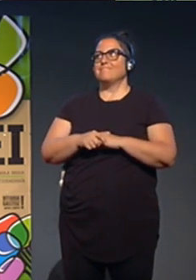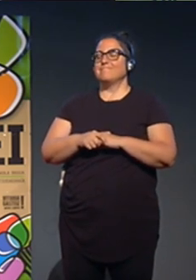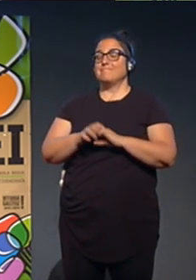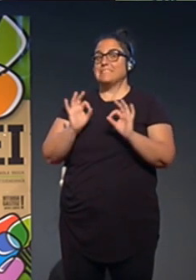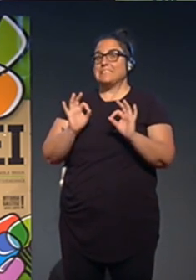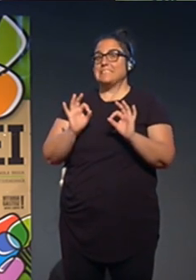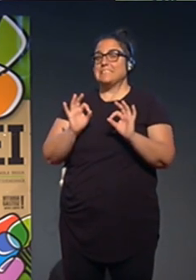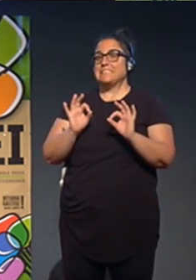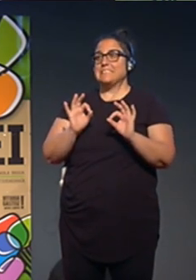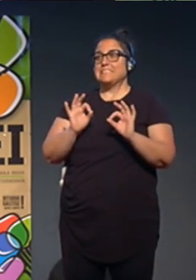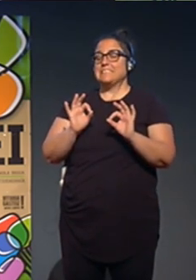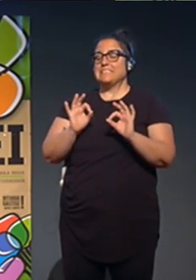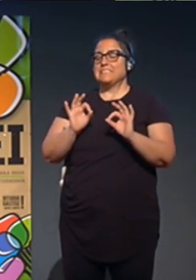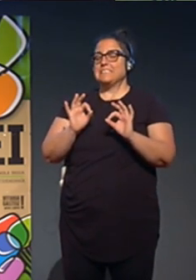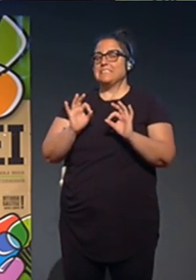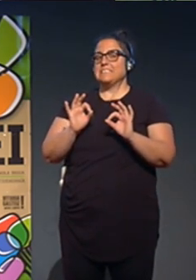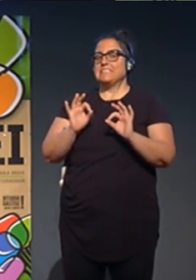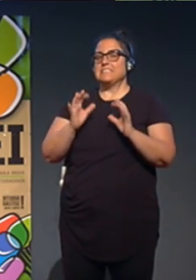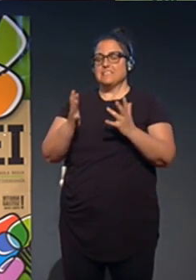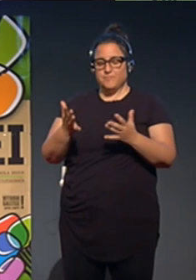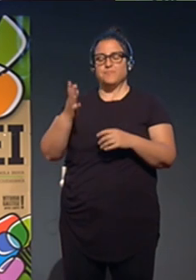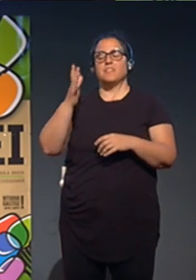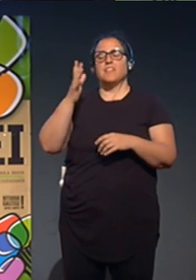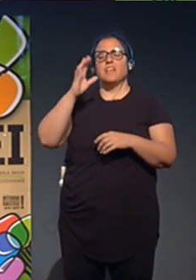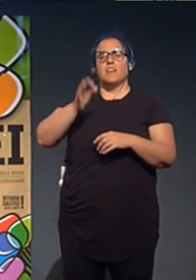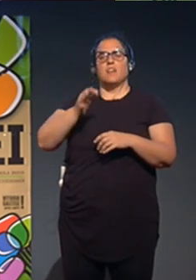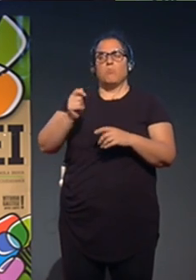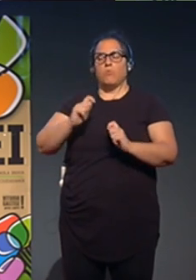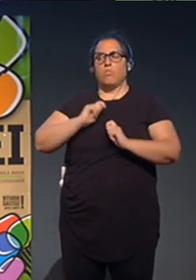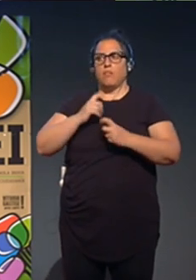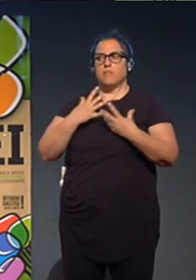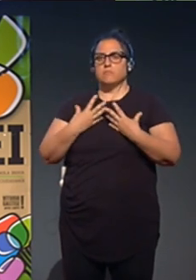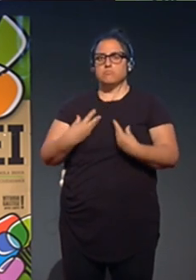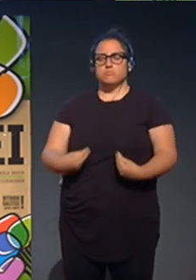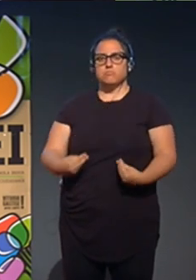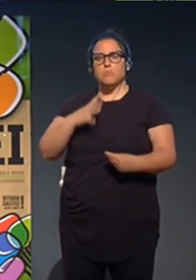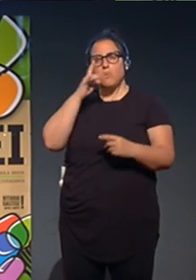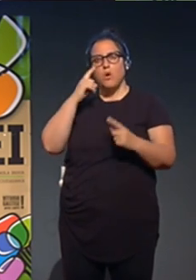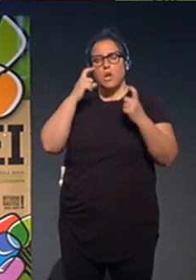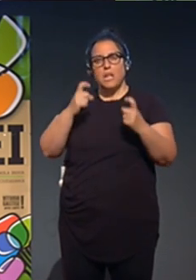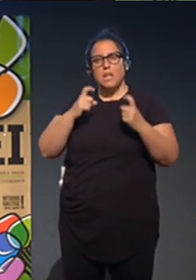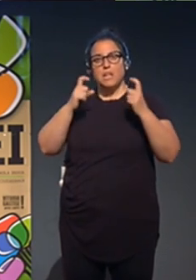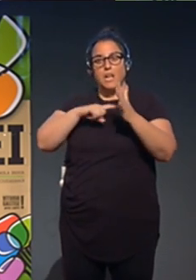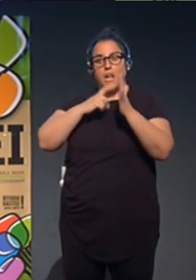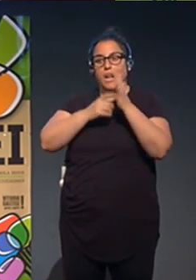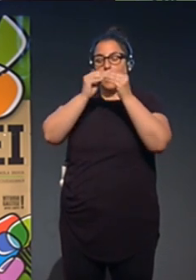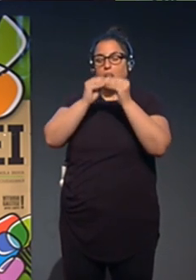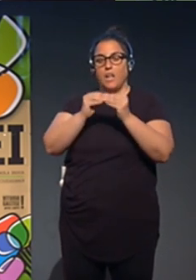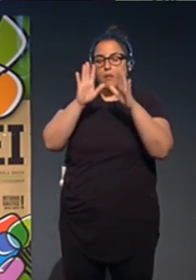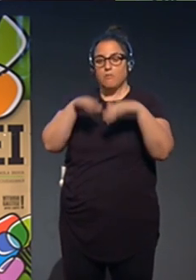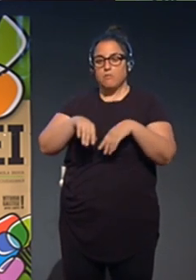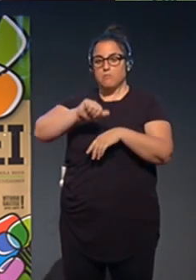Hola ahora la verdad es que es como un poco desolador no pues ver que hay intentos y que y que y que no han